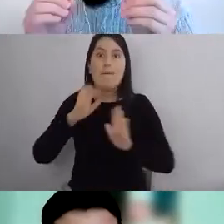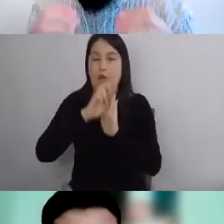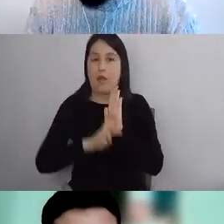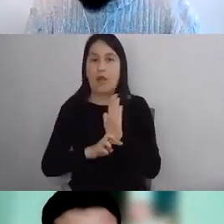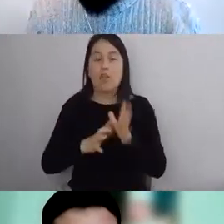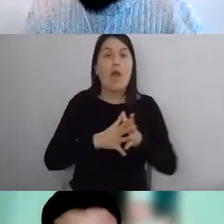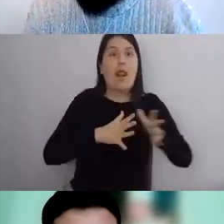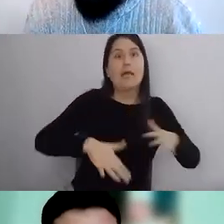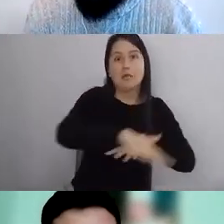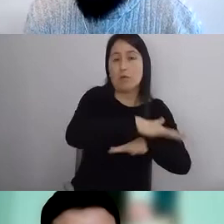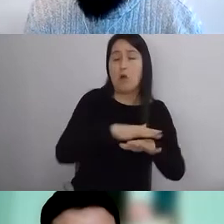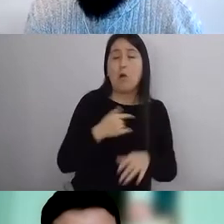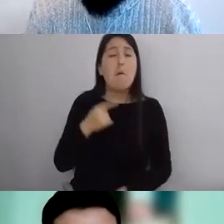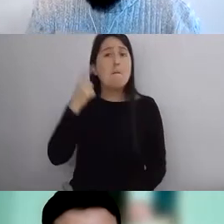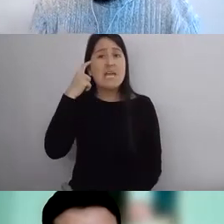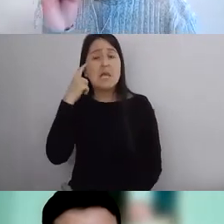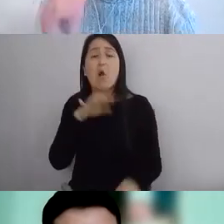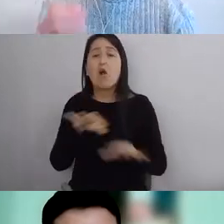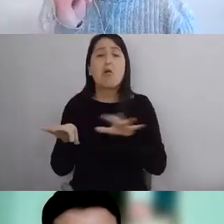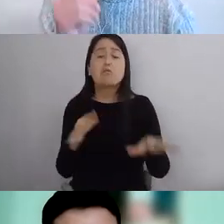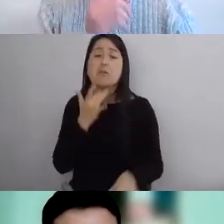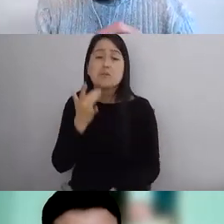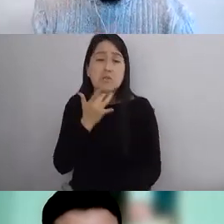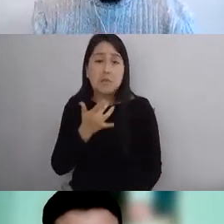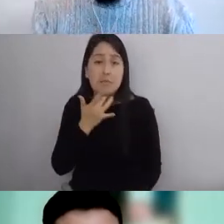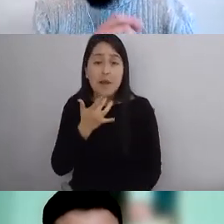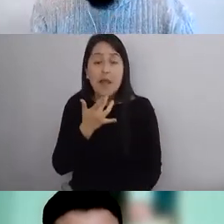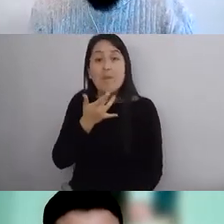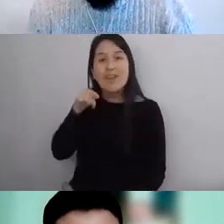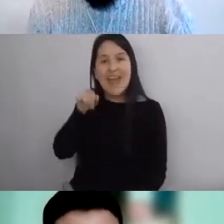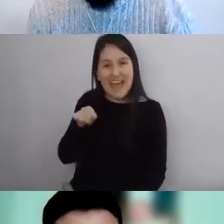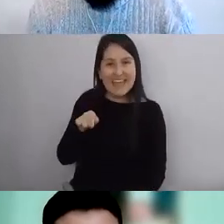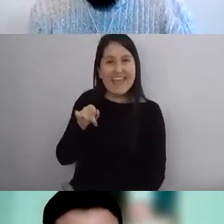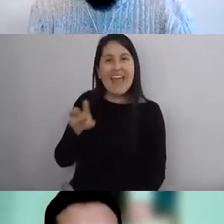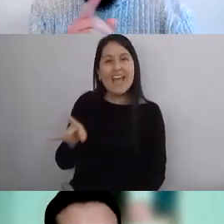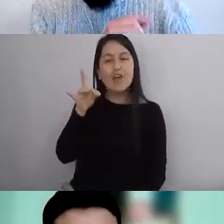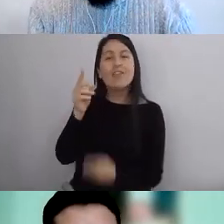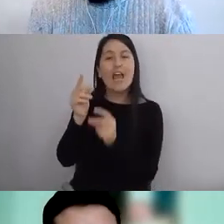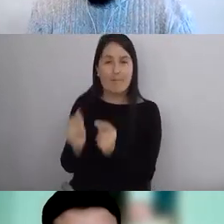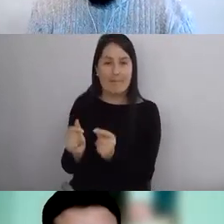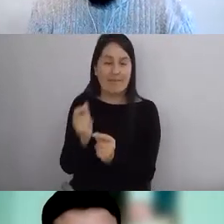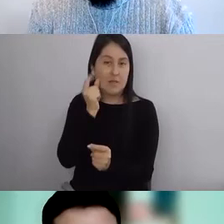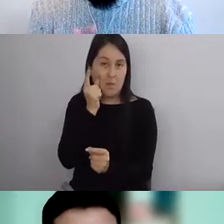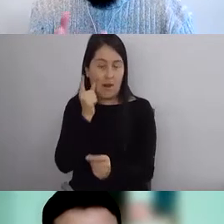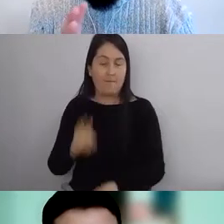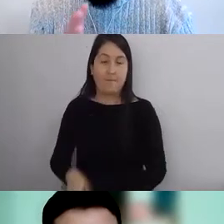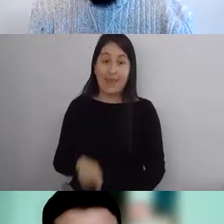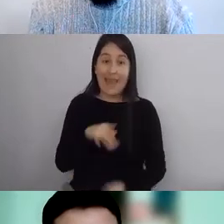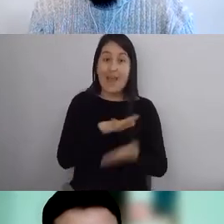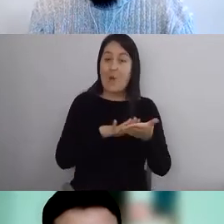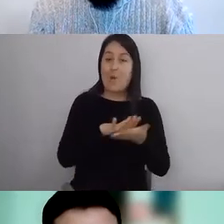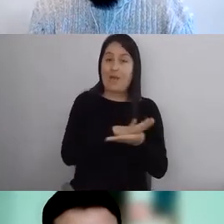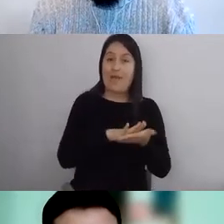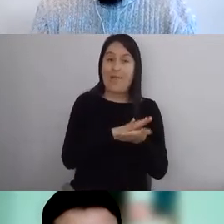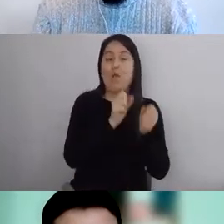acciones, pensemos en cosas simples, ¿ya? Porque ahí vamos a poder encontrar estas competencias, ¿ya? El ejemplo que les tengo acá va a